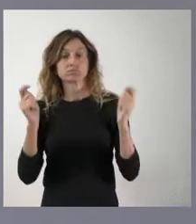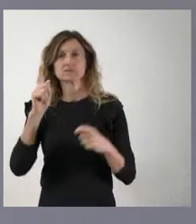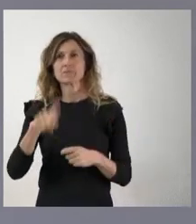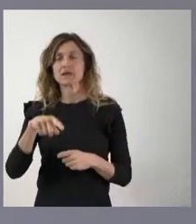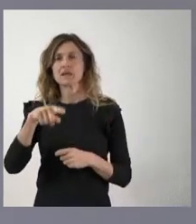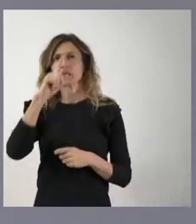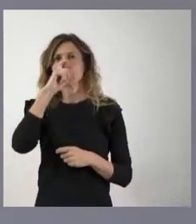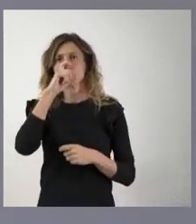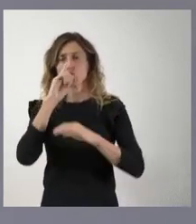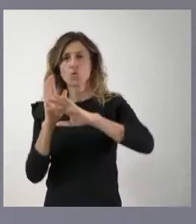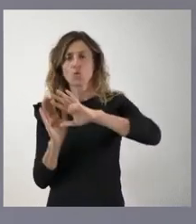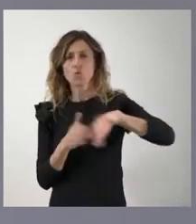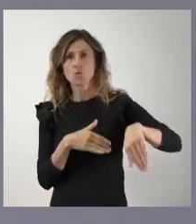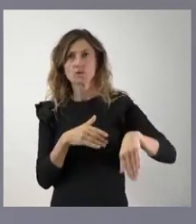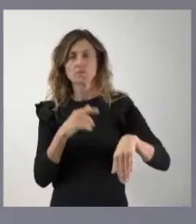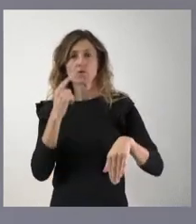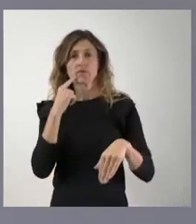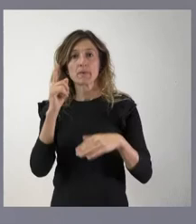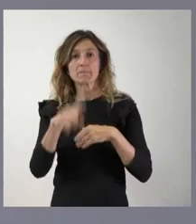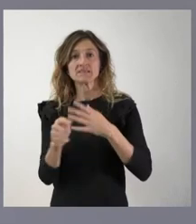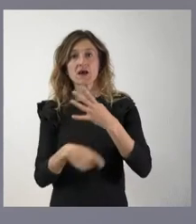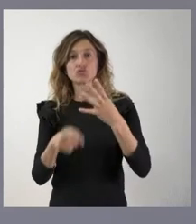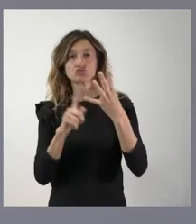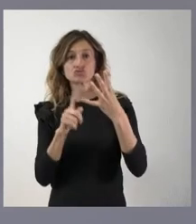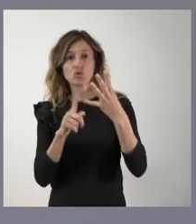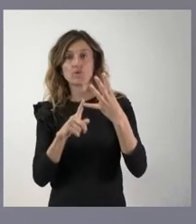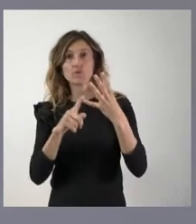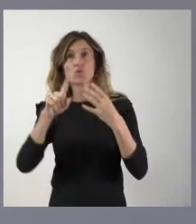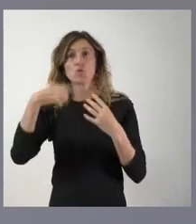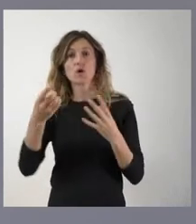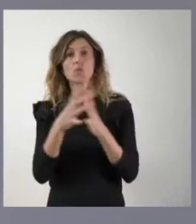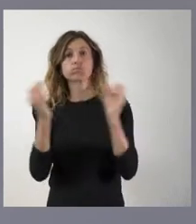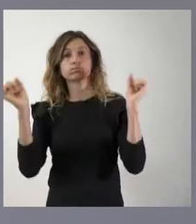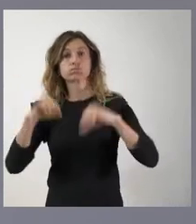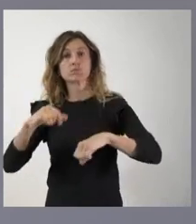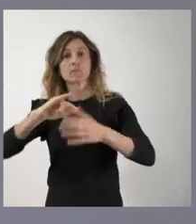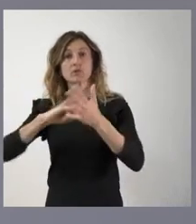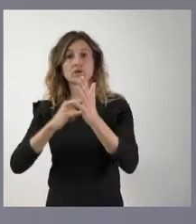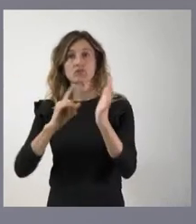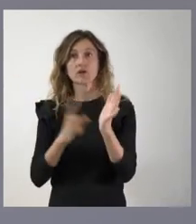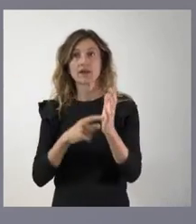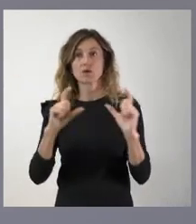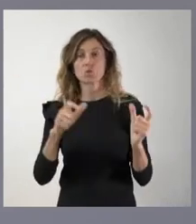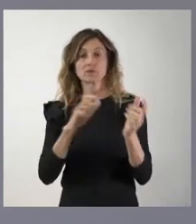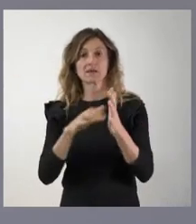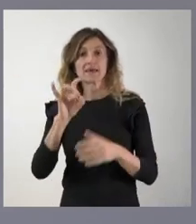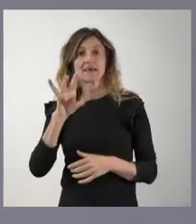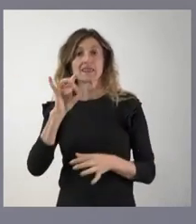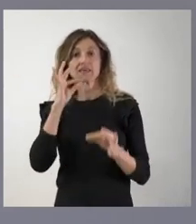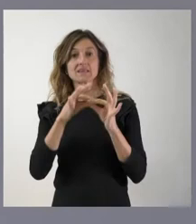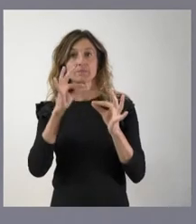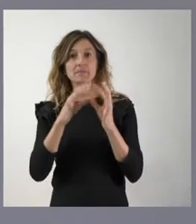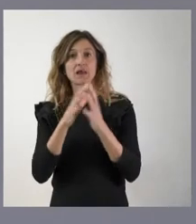recordar el último día del mes de agosto y lo aprobó el proyecto de ley la junta de Castilla y León El 15 de septiembre